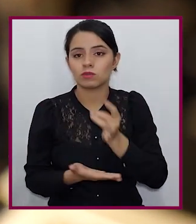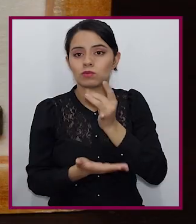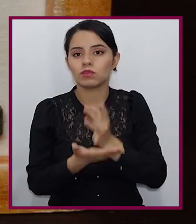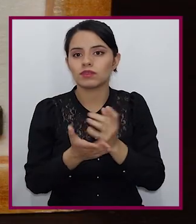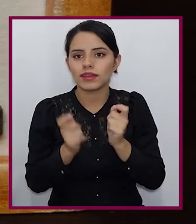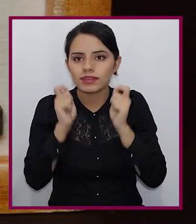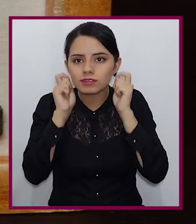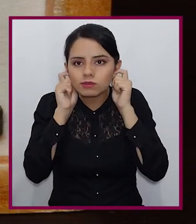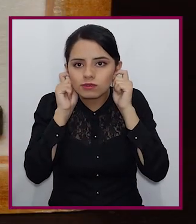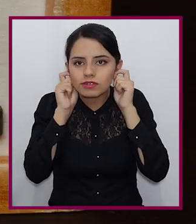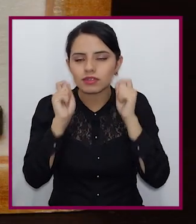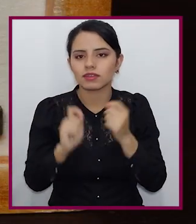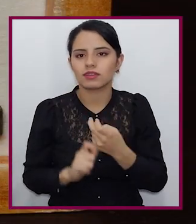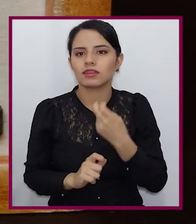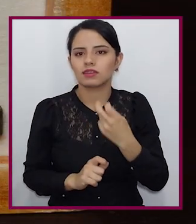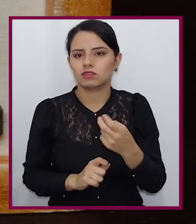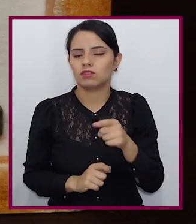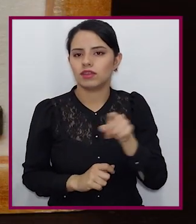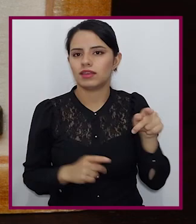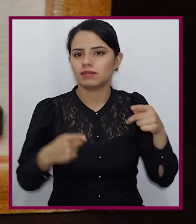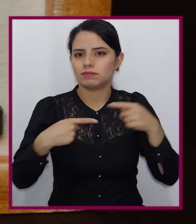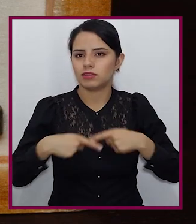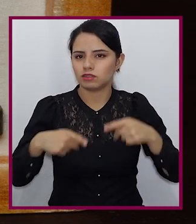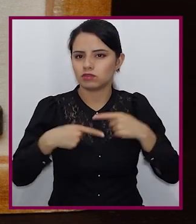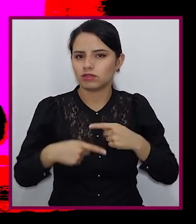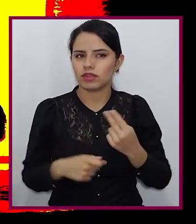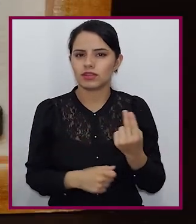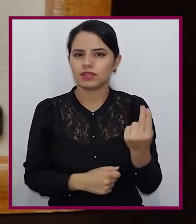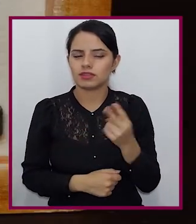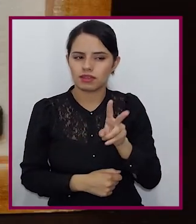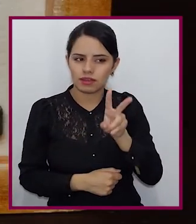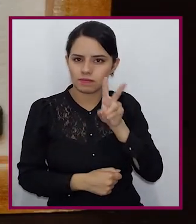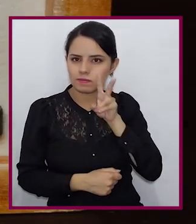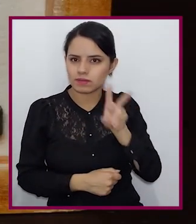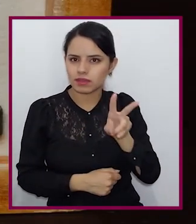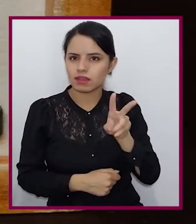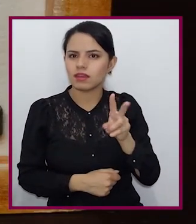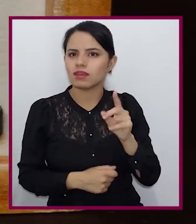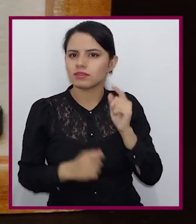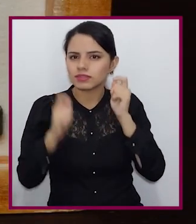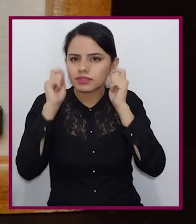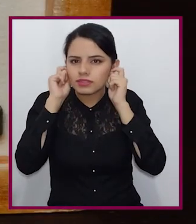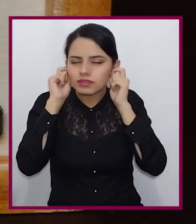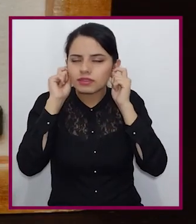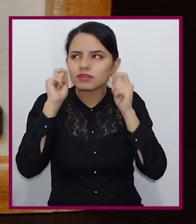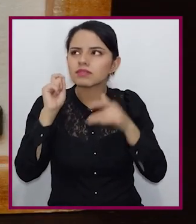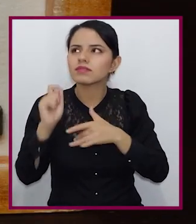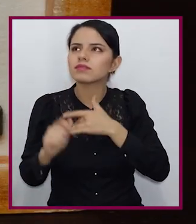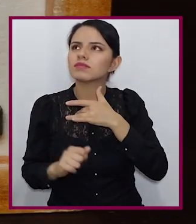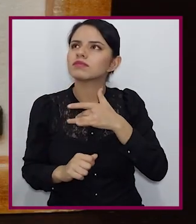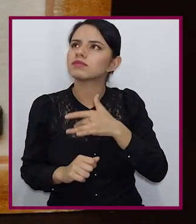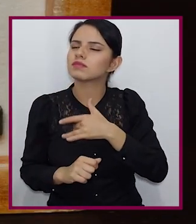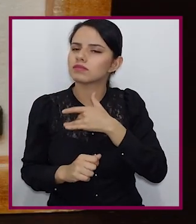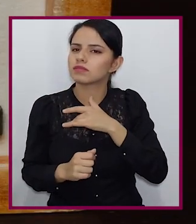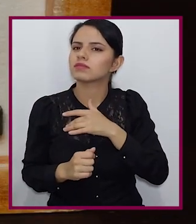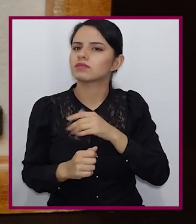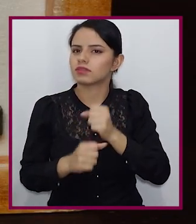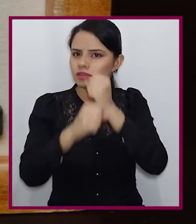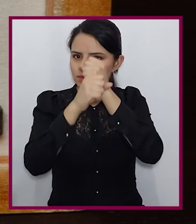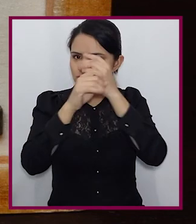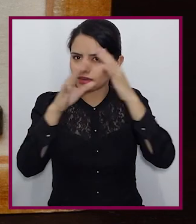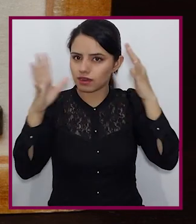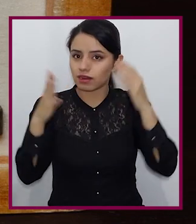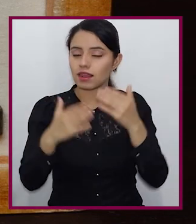atrapar, llevar y transportar a tu audiencia a todos lados. Para preparar un podcast necesitas primero hacer una